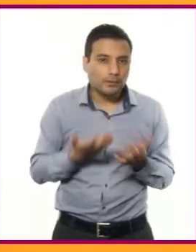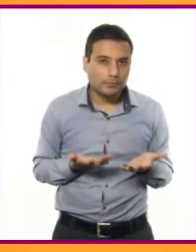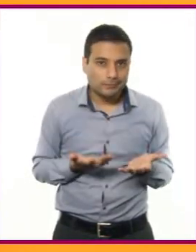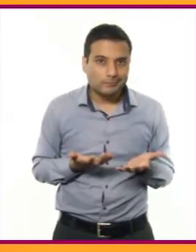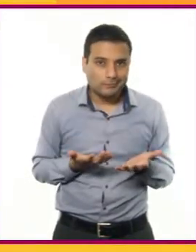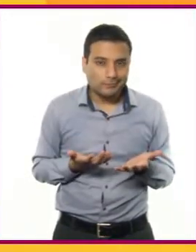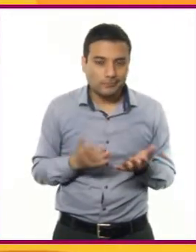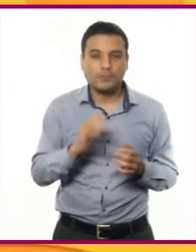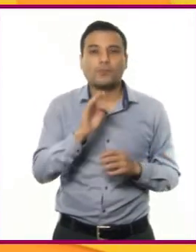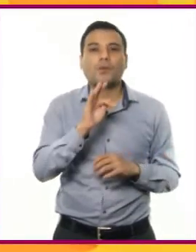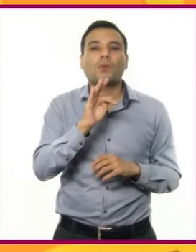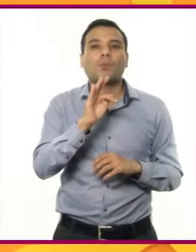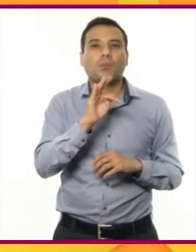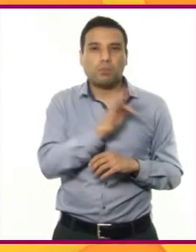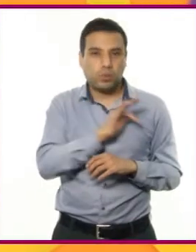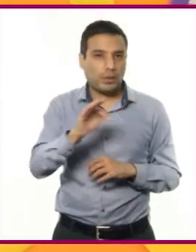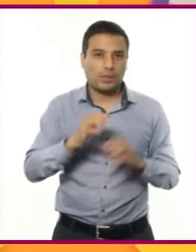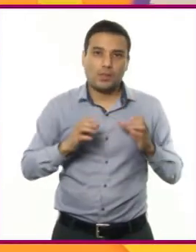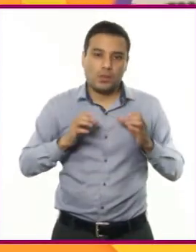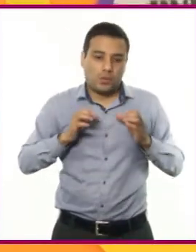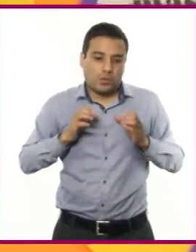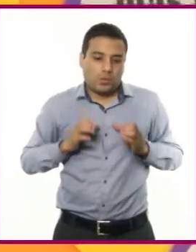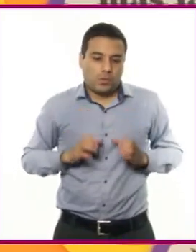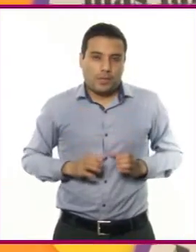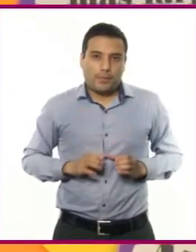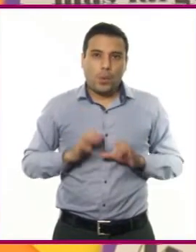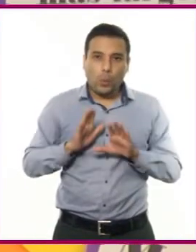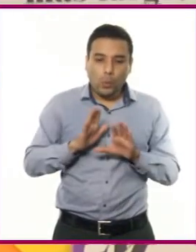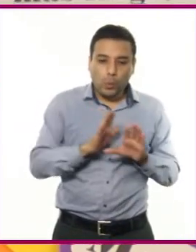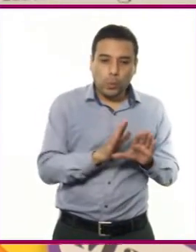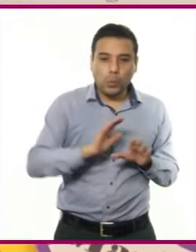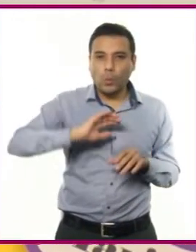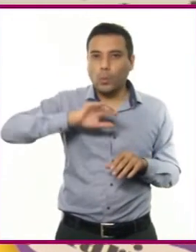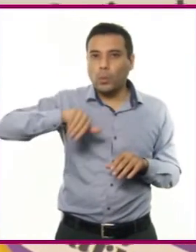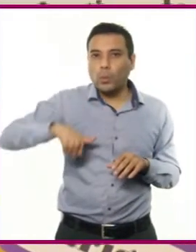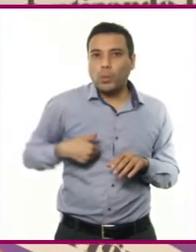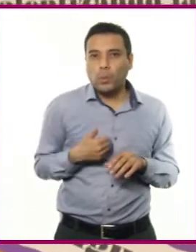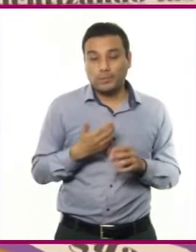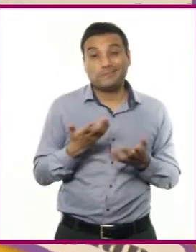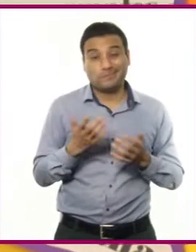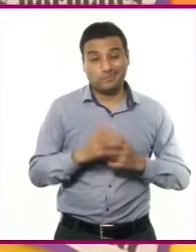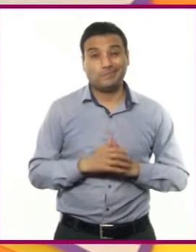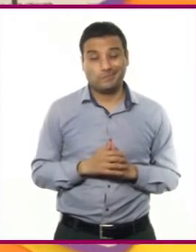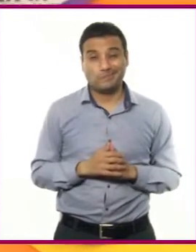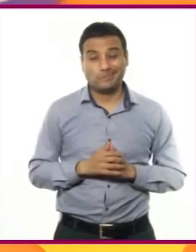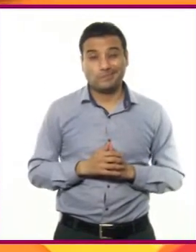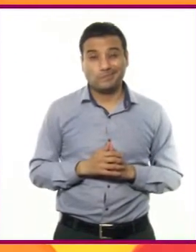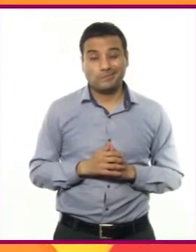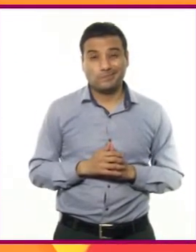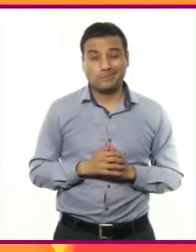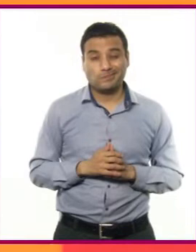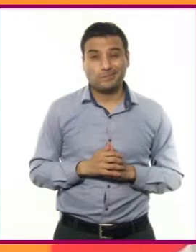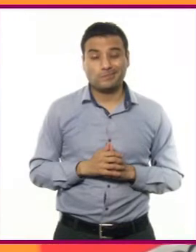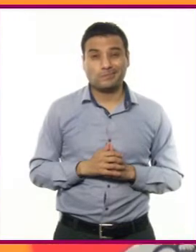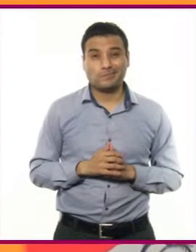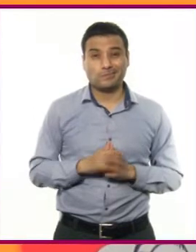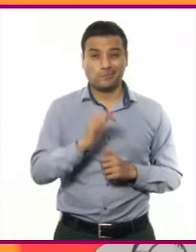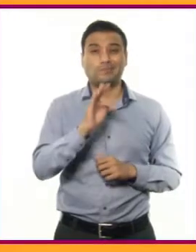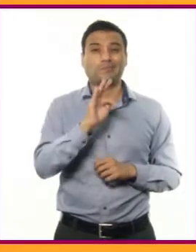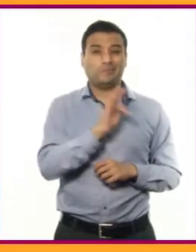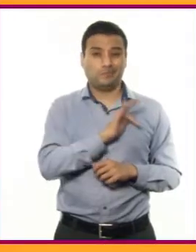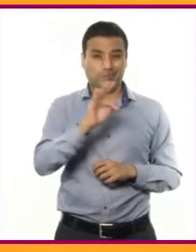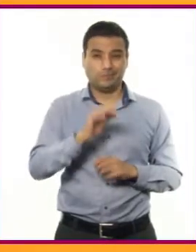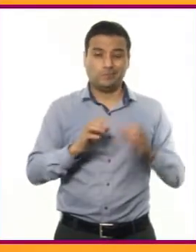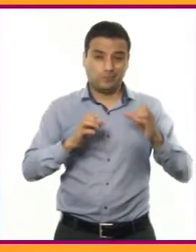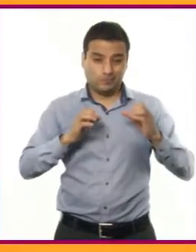endocannabinoides, puede permanecer en el cuerpo por un periodo de tiempo más largo, anulando y/o ralentizando las